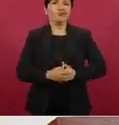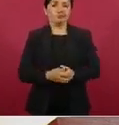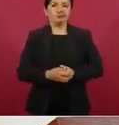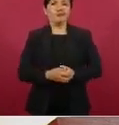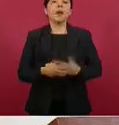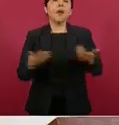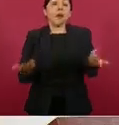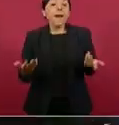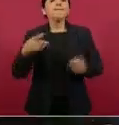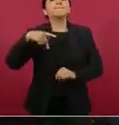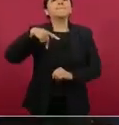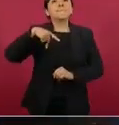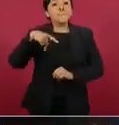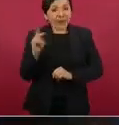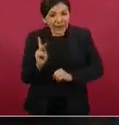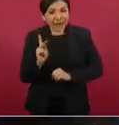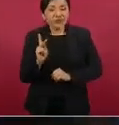Sin embargo,